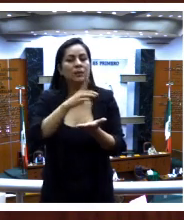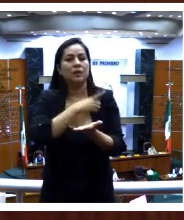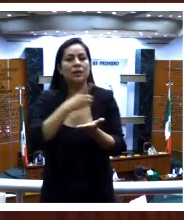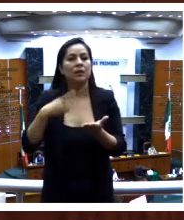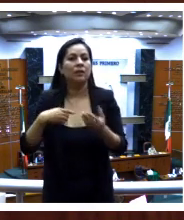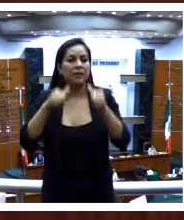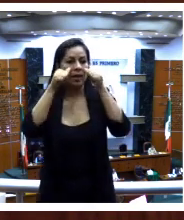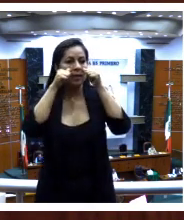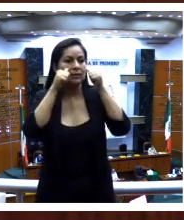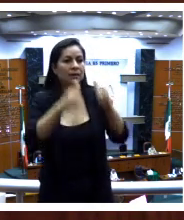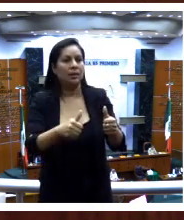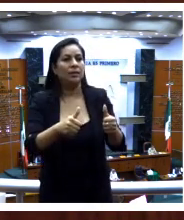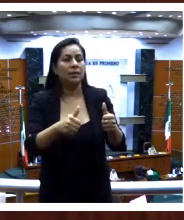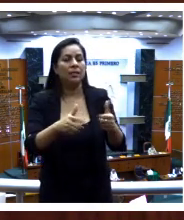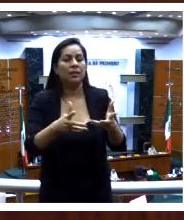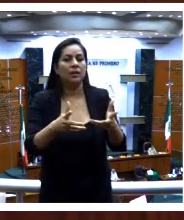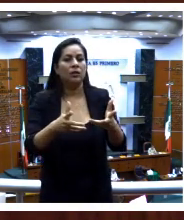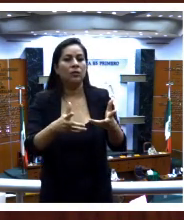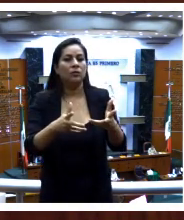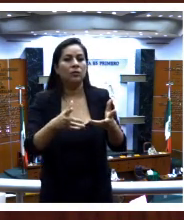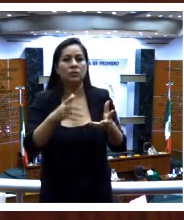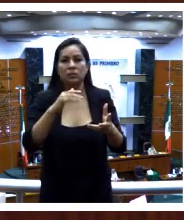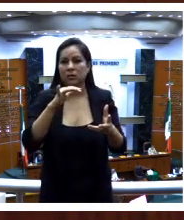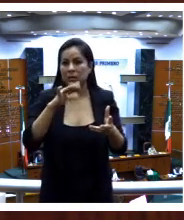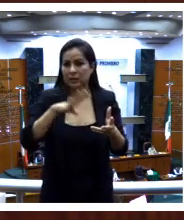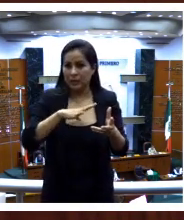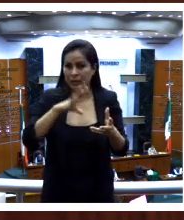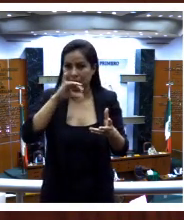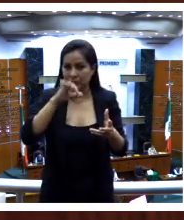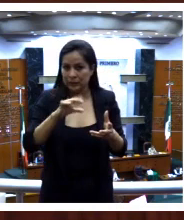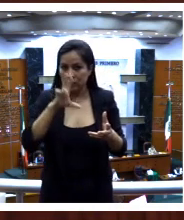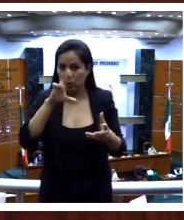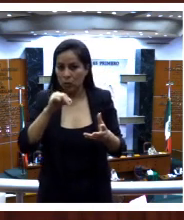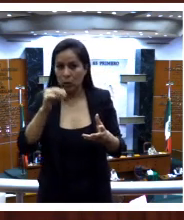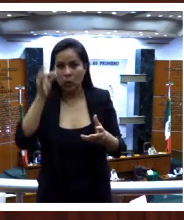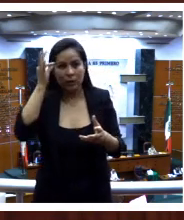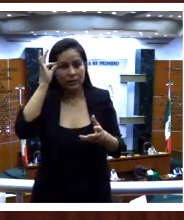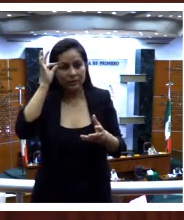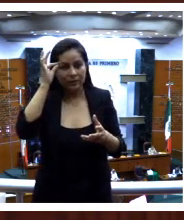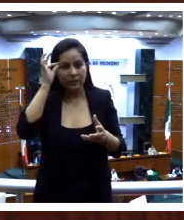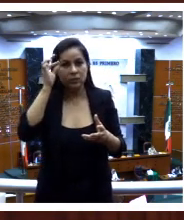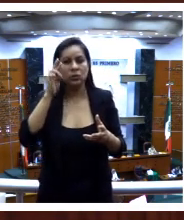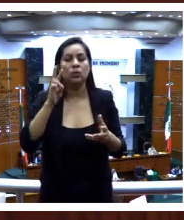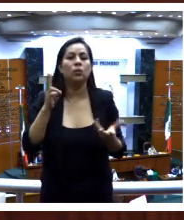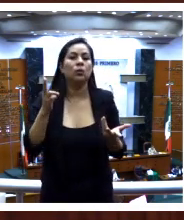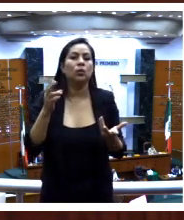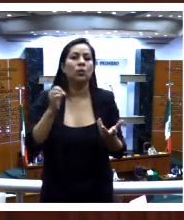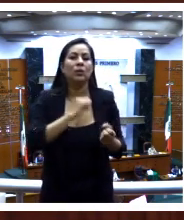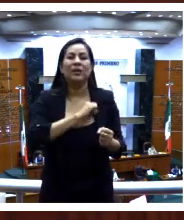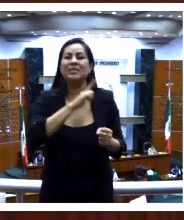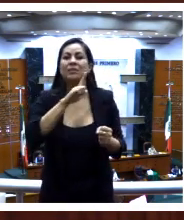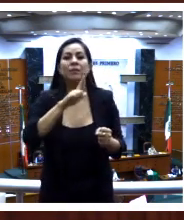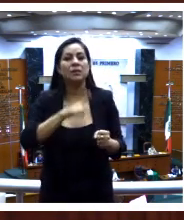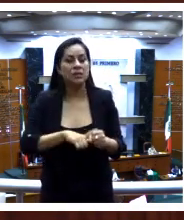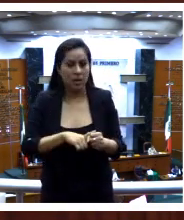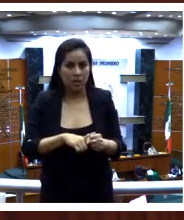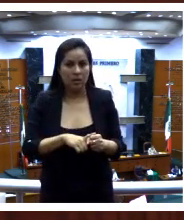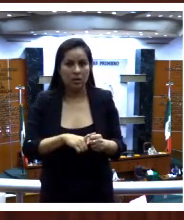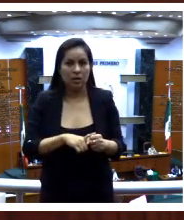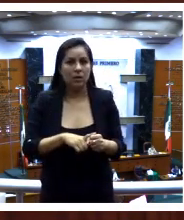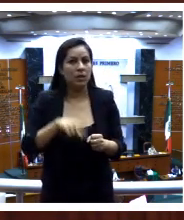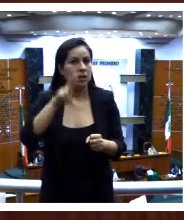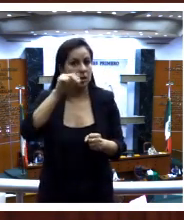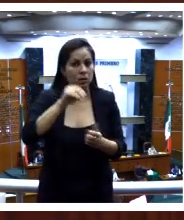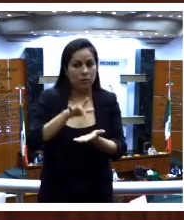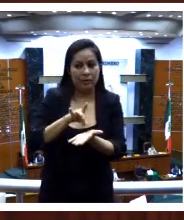ser atendidos, exista o no el servicio educativo especial, y no se les